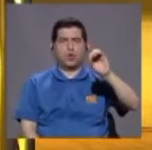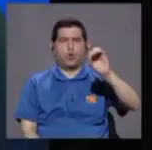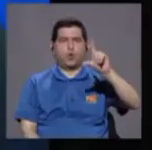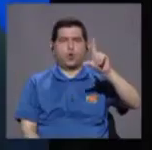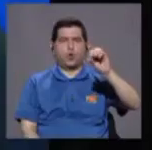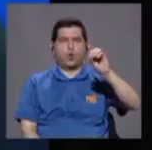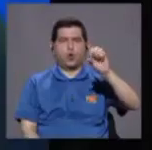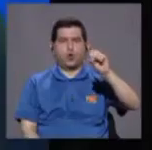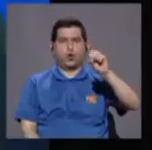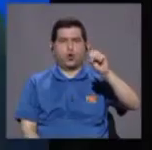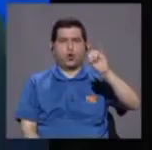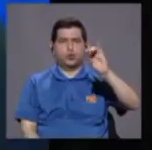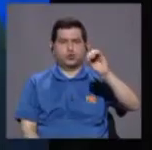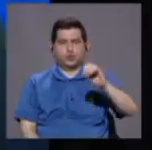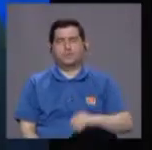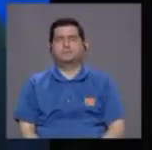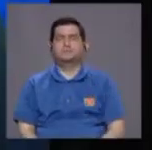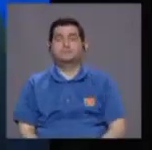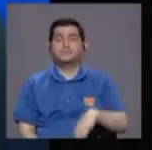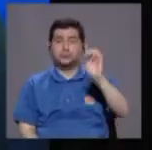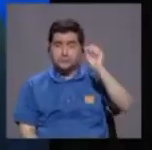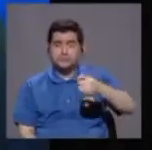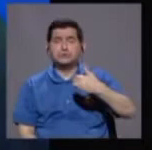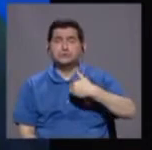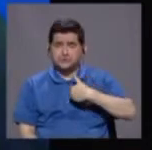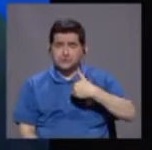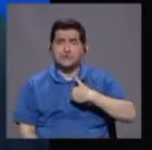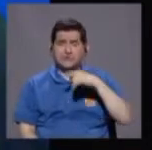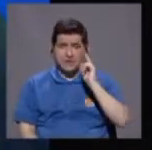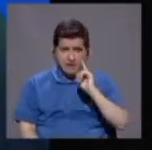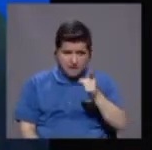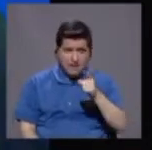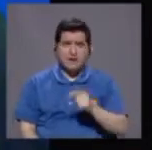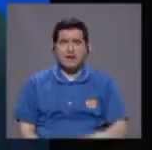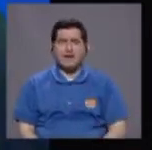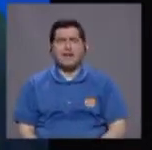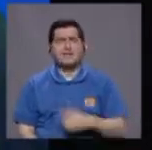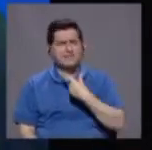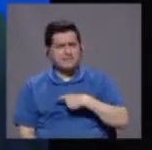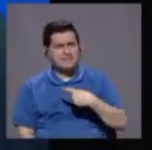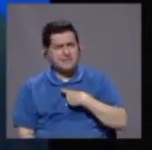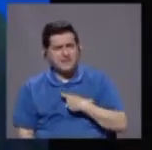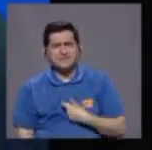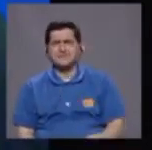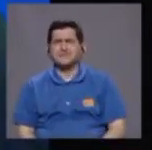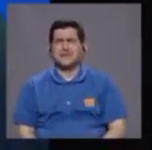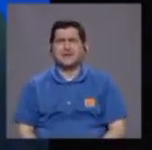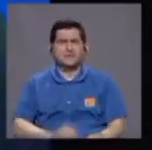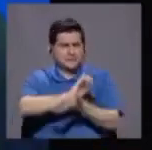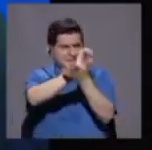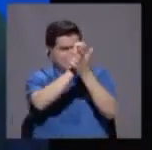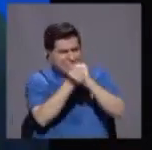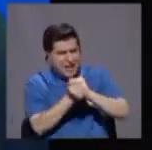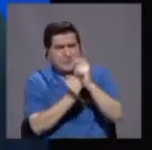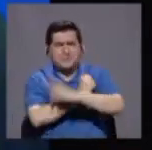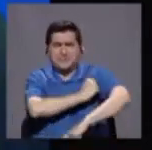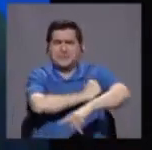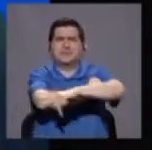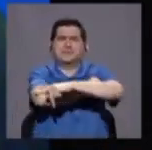Sí, así es. Y bueno, tenía muchos deseos y ambiciones de transformar al